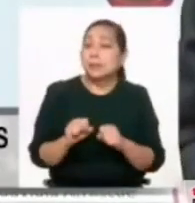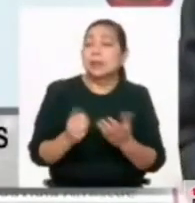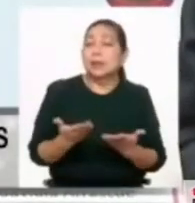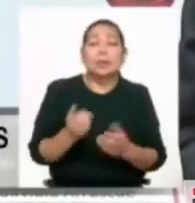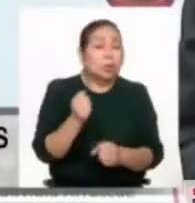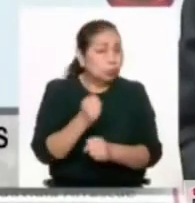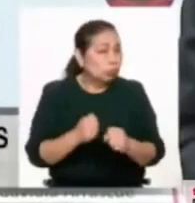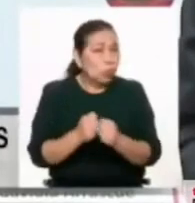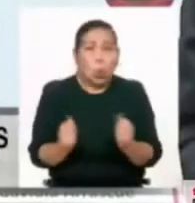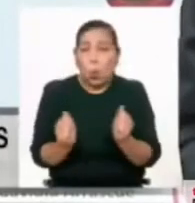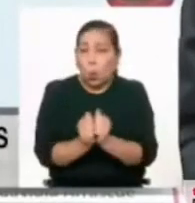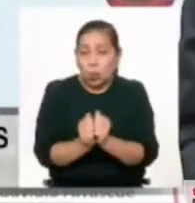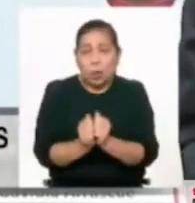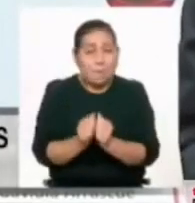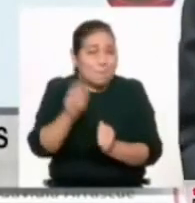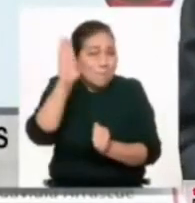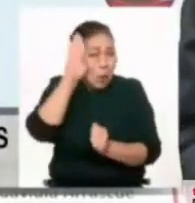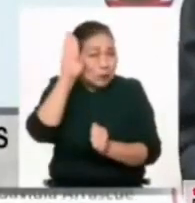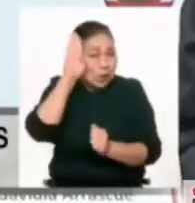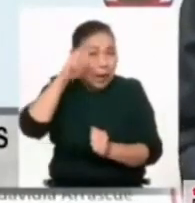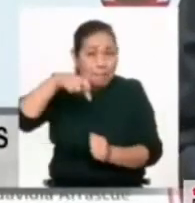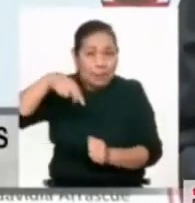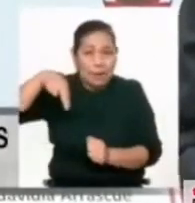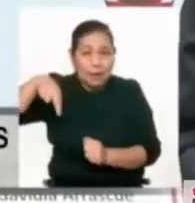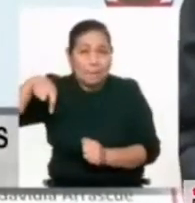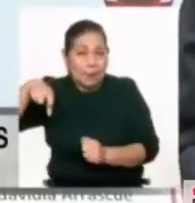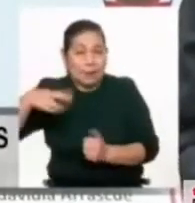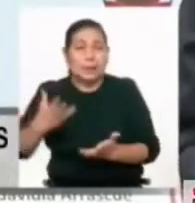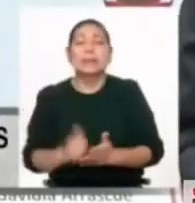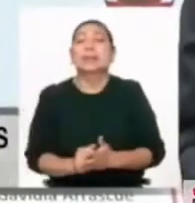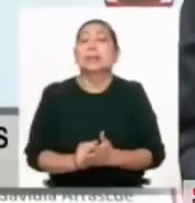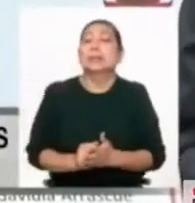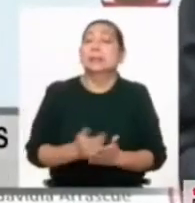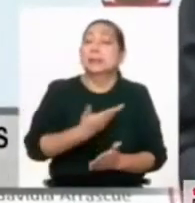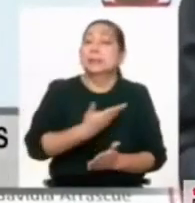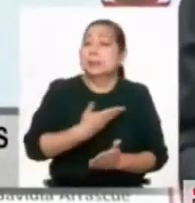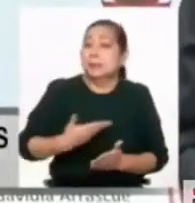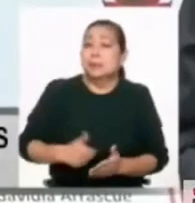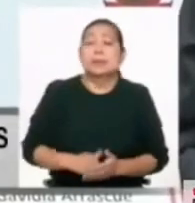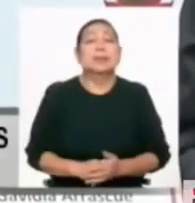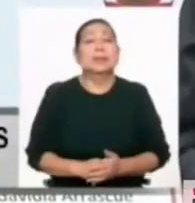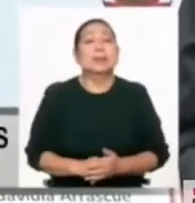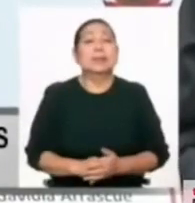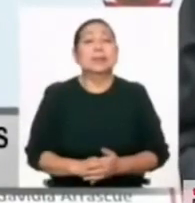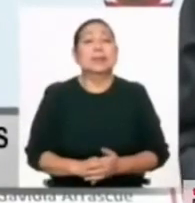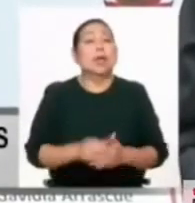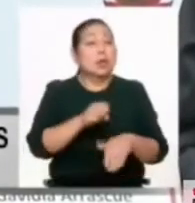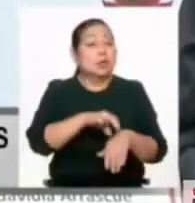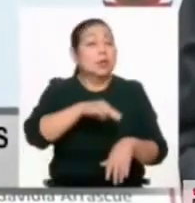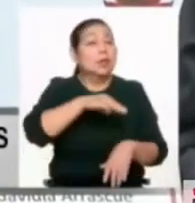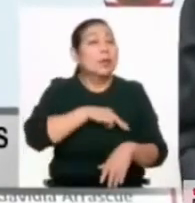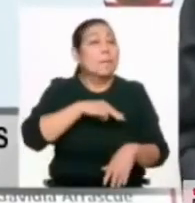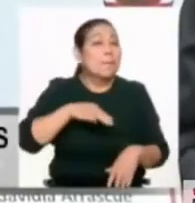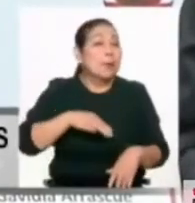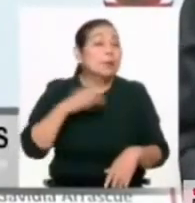estamos trabajando junto con la Policía Nacional y por instrucciones directas del Presidente de la República y del señor Presidente del Consejo de